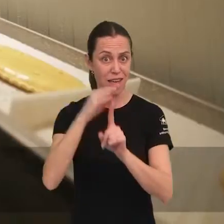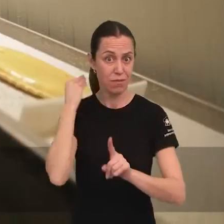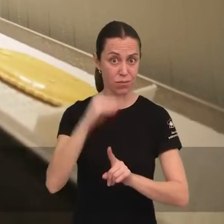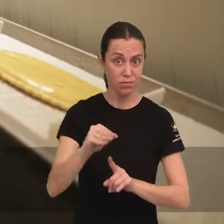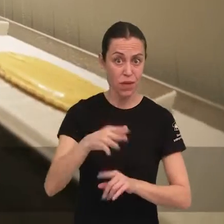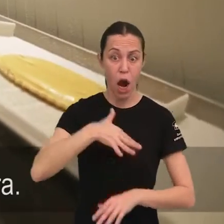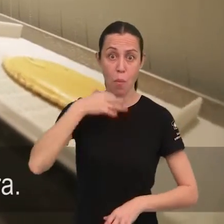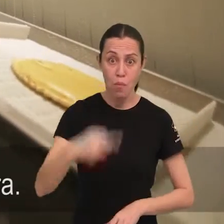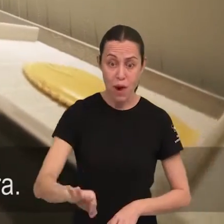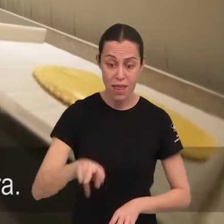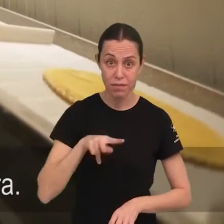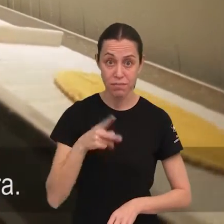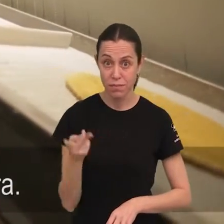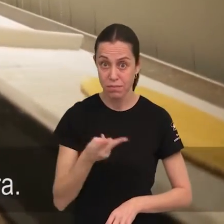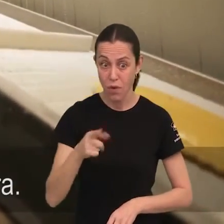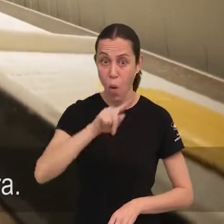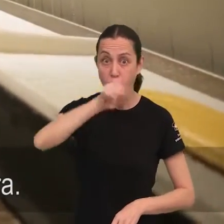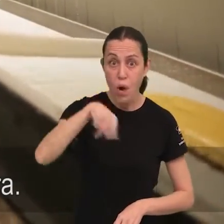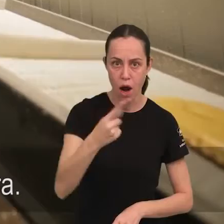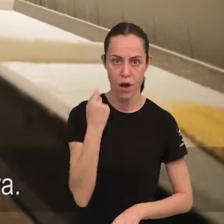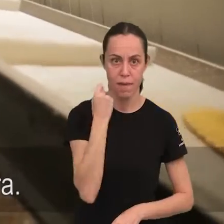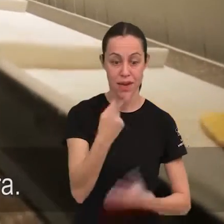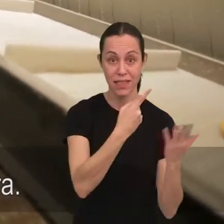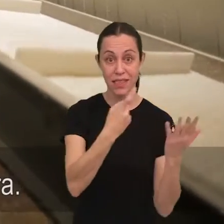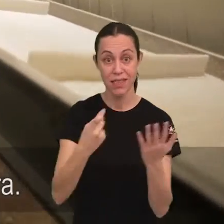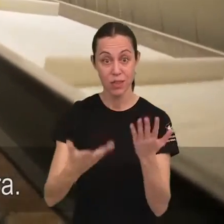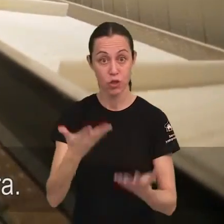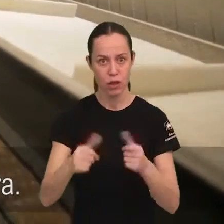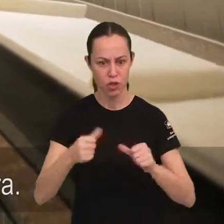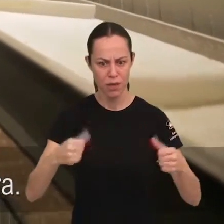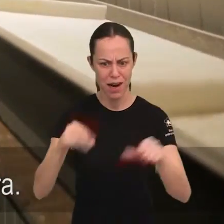capacidad de congelación de 1.600 kilogramos de empanada por hora.